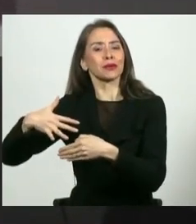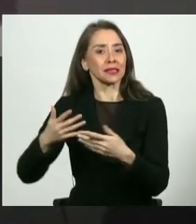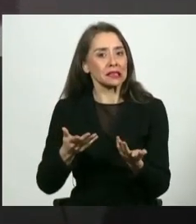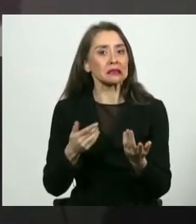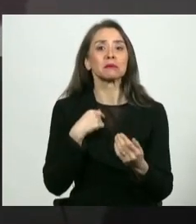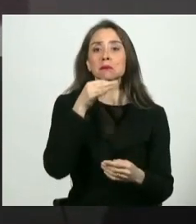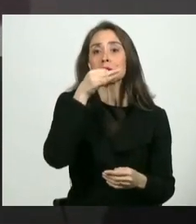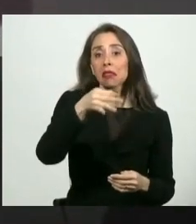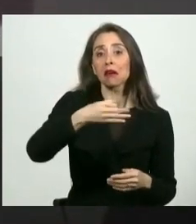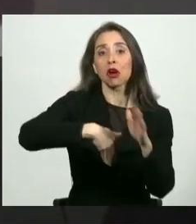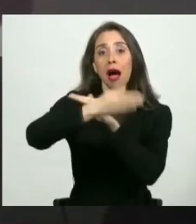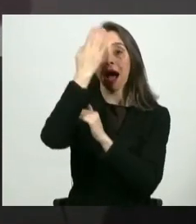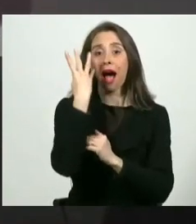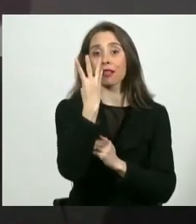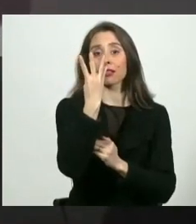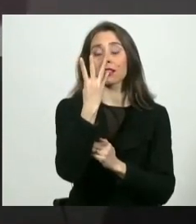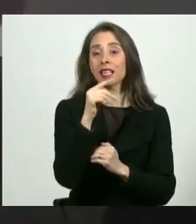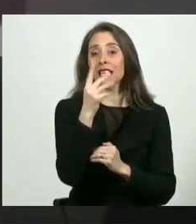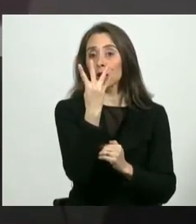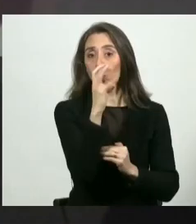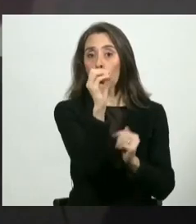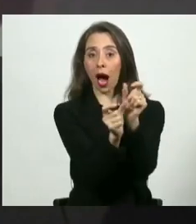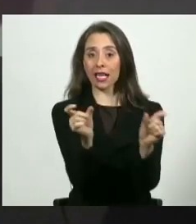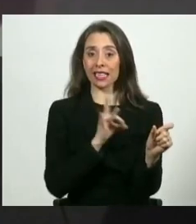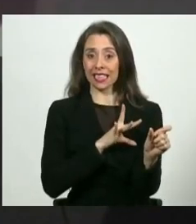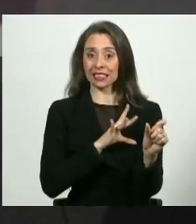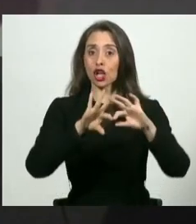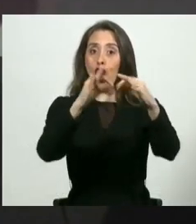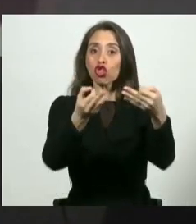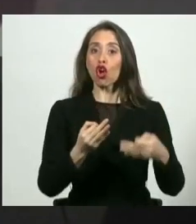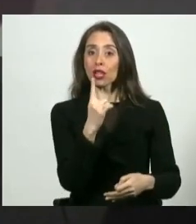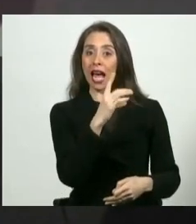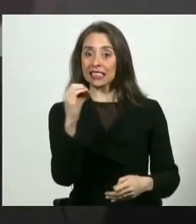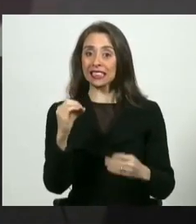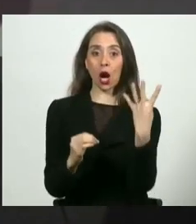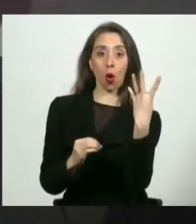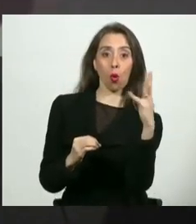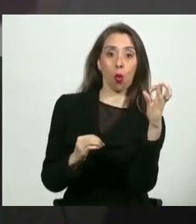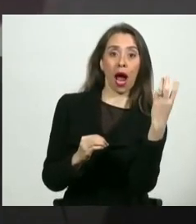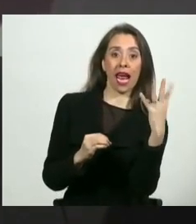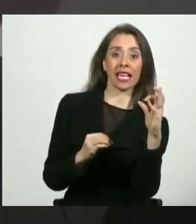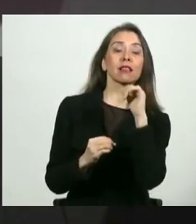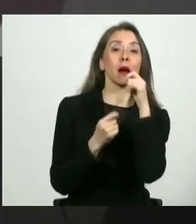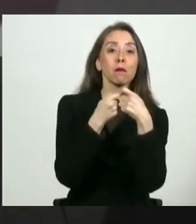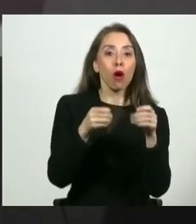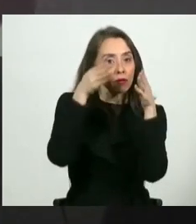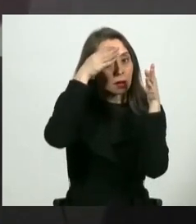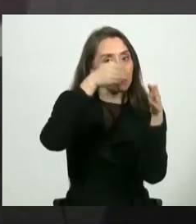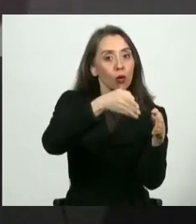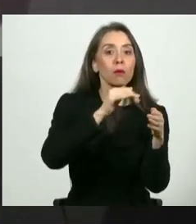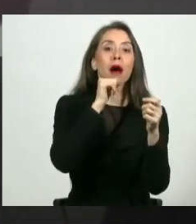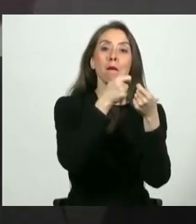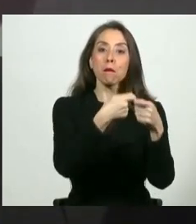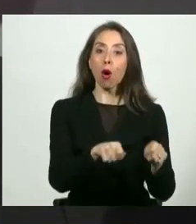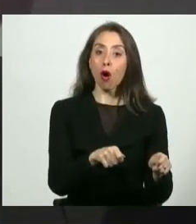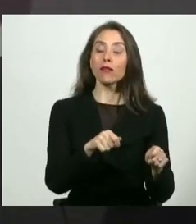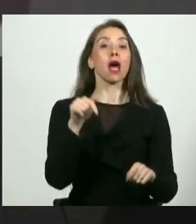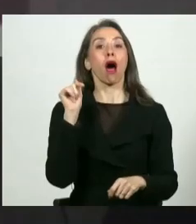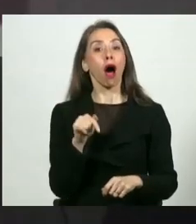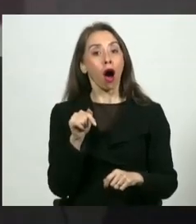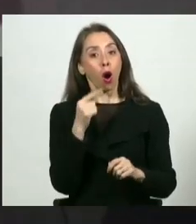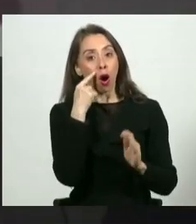decía, cuando teníamos 40 de cada 100 chilenos o chilenas eran pobres, tal vez el enfoque fue preocuparnos de la pobreza. Pero cuando hoy